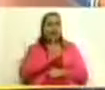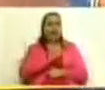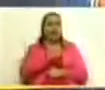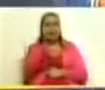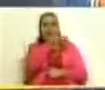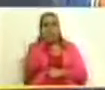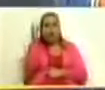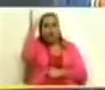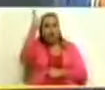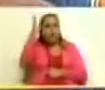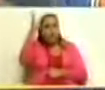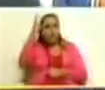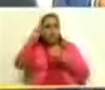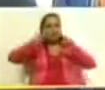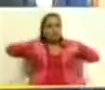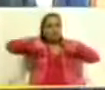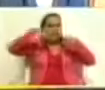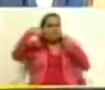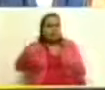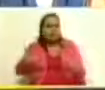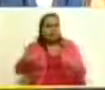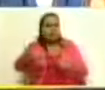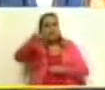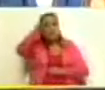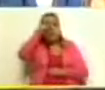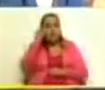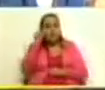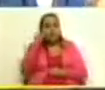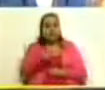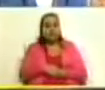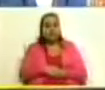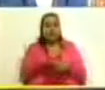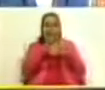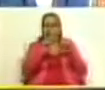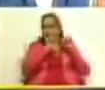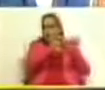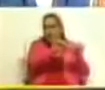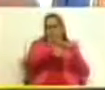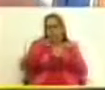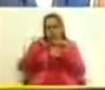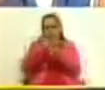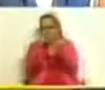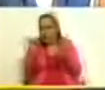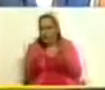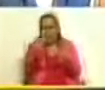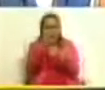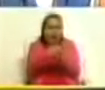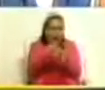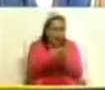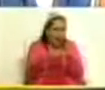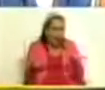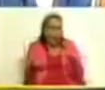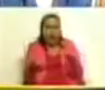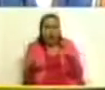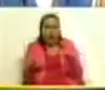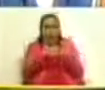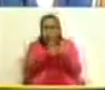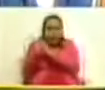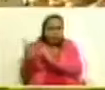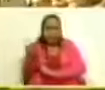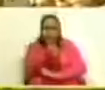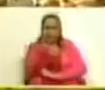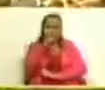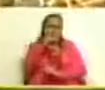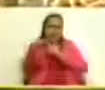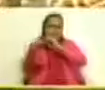la conciencia, una modernización en entender que no todos aplicamos la misma metodología de pago o la misma estructura en lo mismo, ¿no?